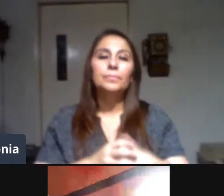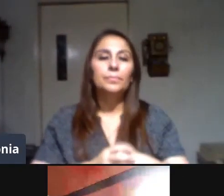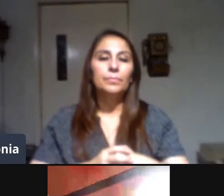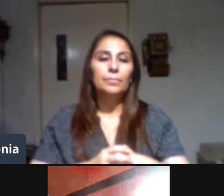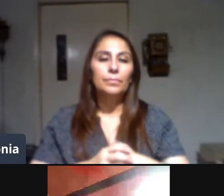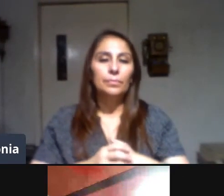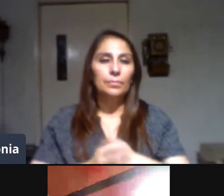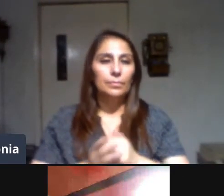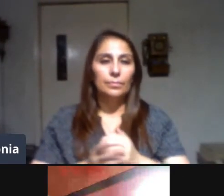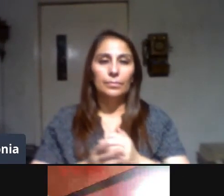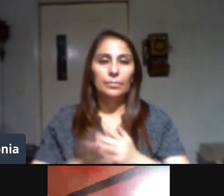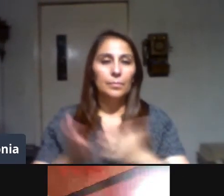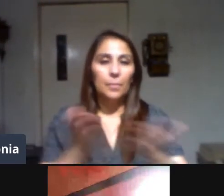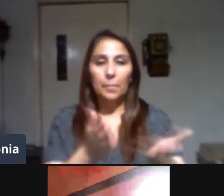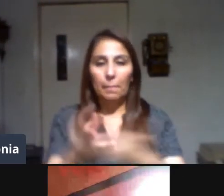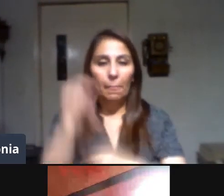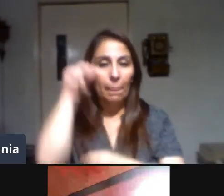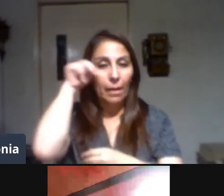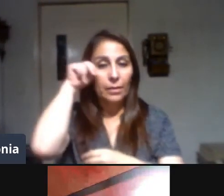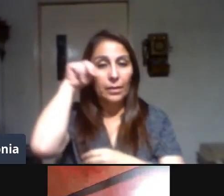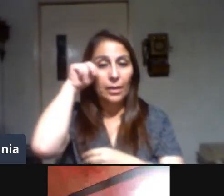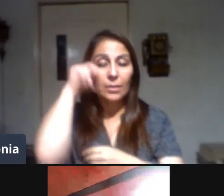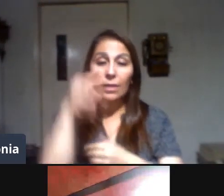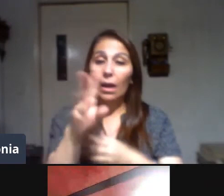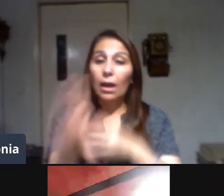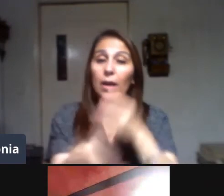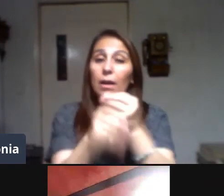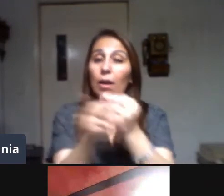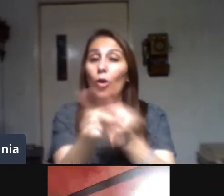mills algo más que nos quieras compartir